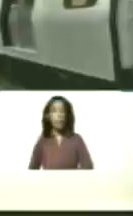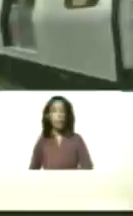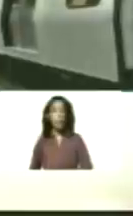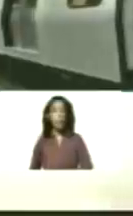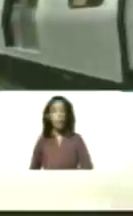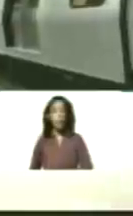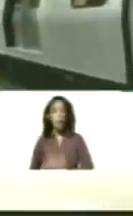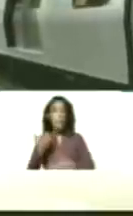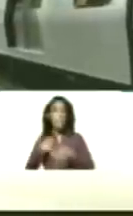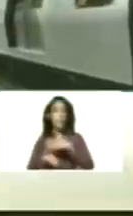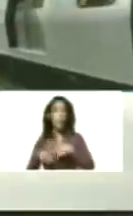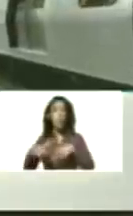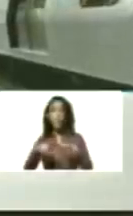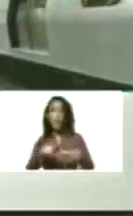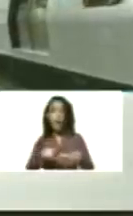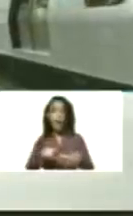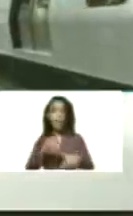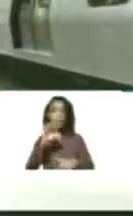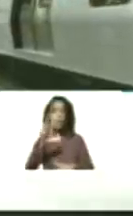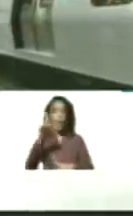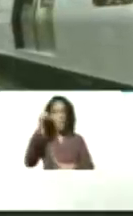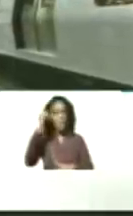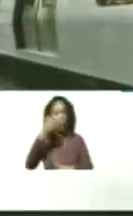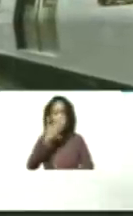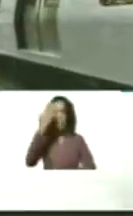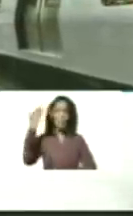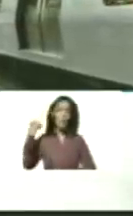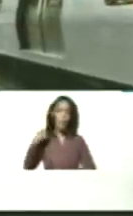Íbamos a un sitio de Caracas hace 3 días, 4 días.